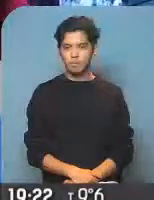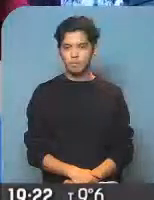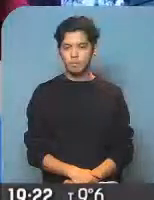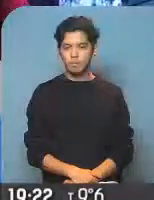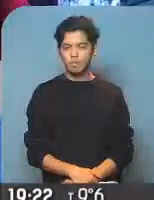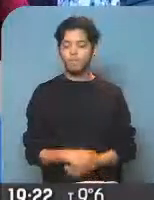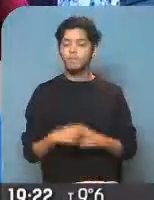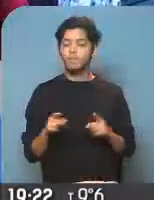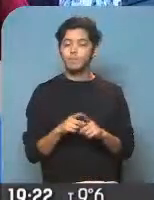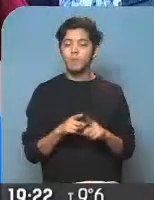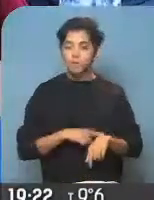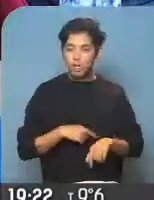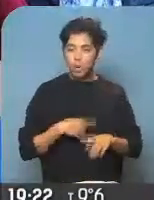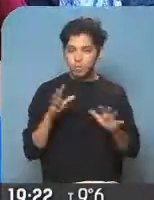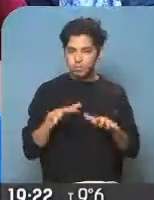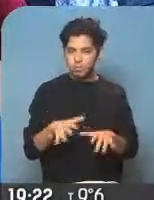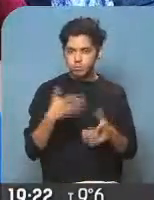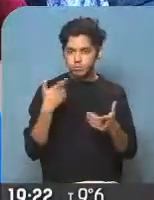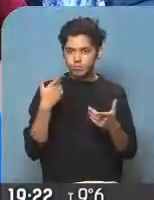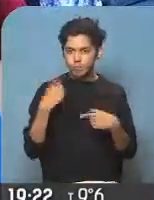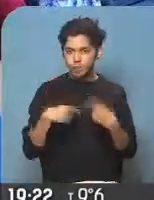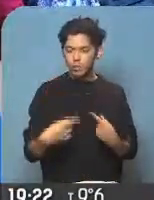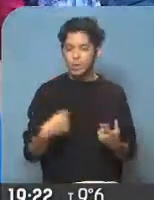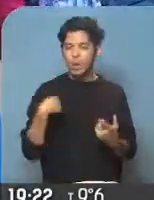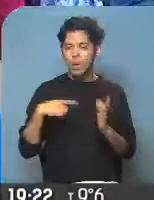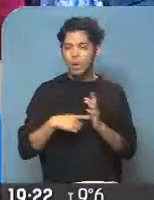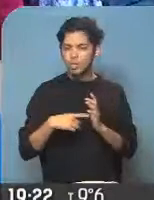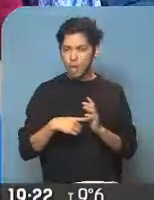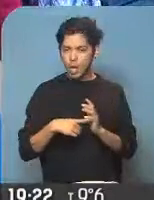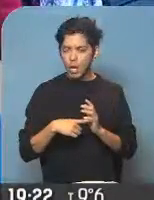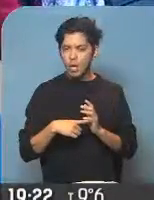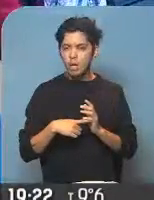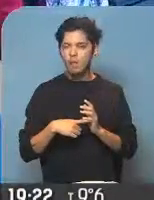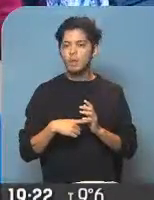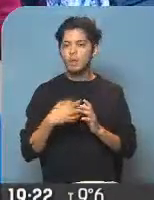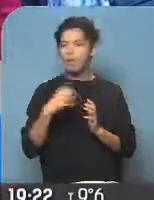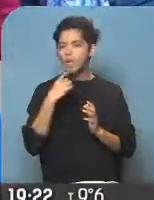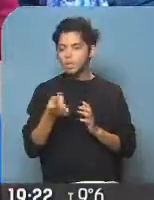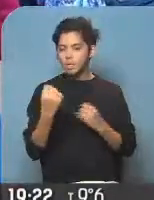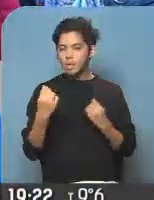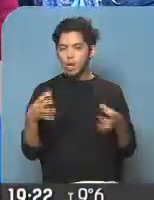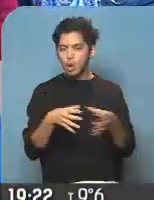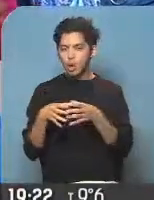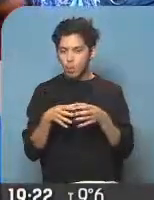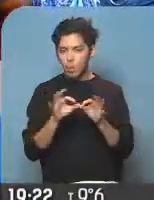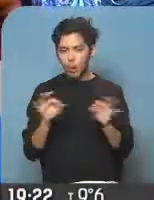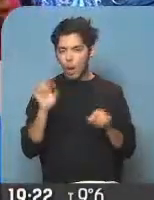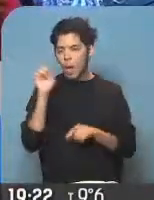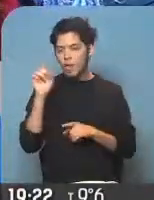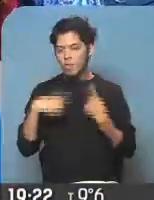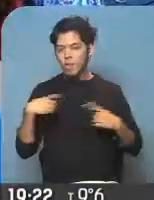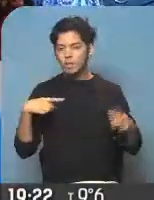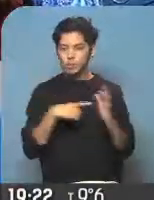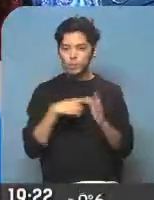Bien, mientras se desarrolla esta multitudinaria marcha aquí en la ciudad de Buenos Aires, tenemos que decir que movilizaciones similares ocurren en distintas ciudades